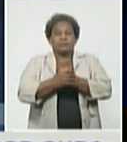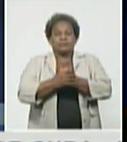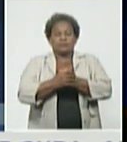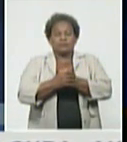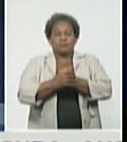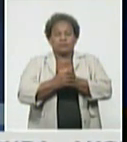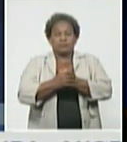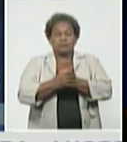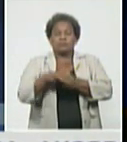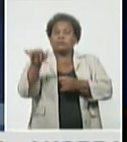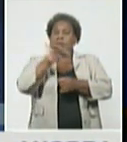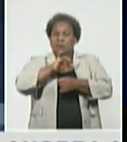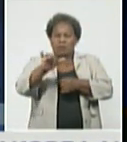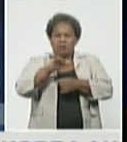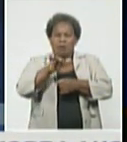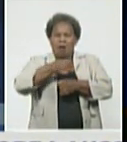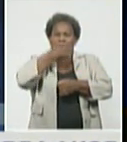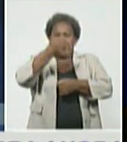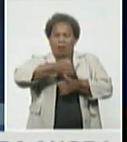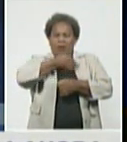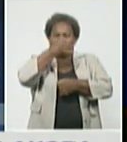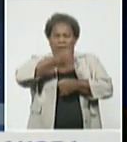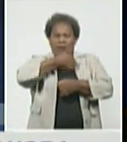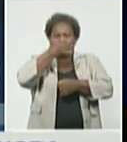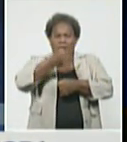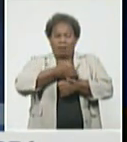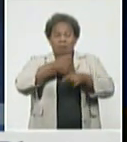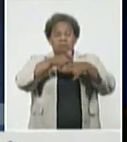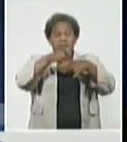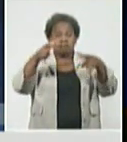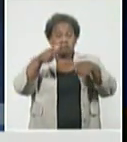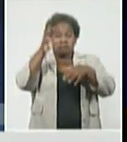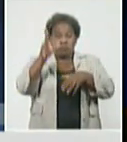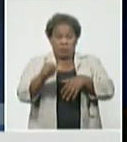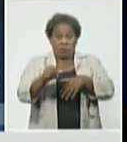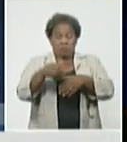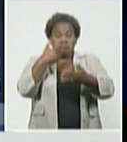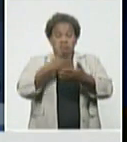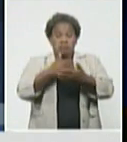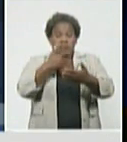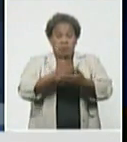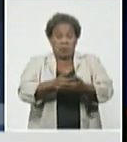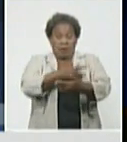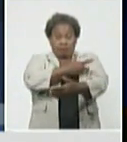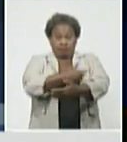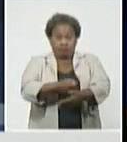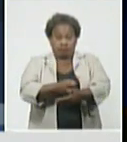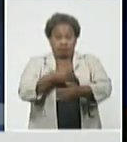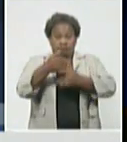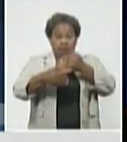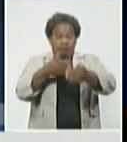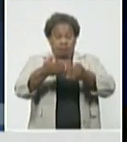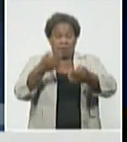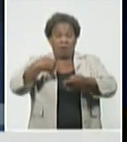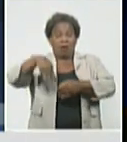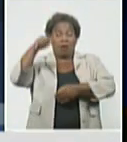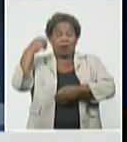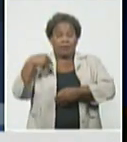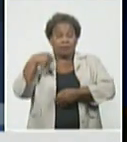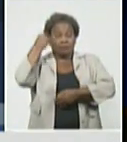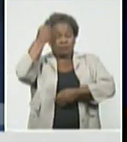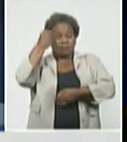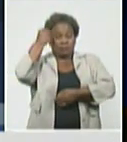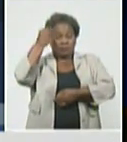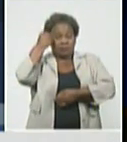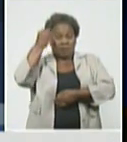Como siempre informo, el mayor número de muestras procesadas ayer, teniendo en cuenta el evento epidemiológico que